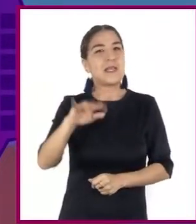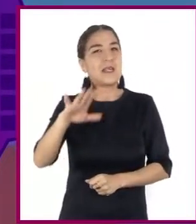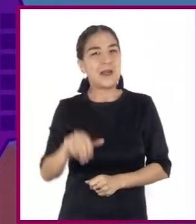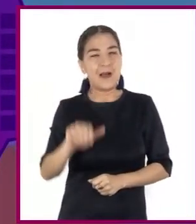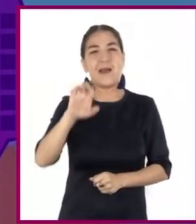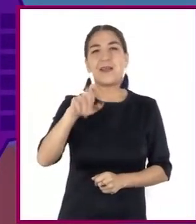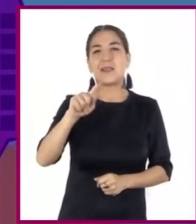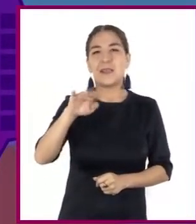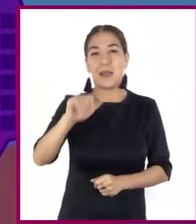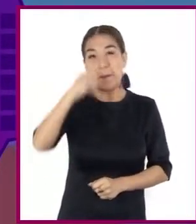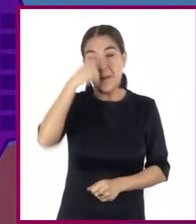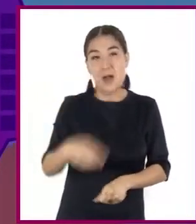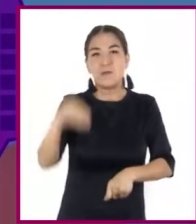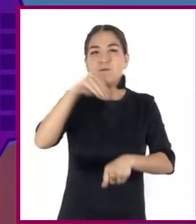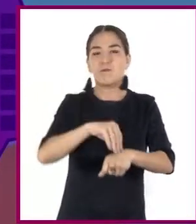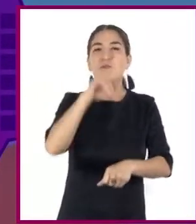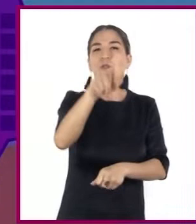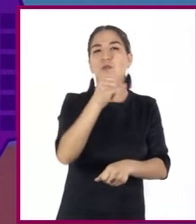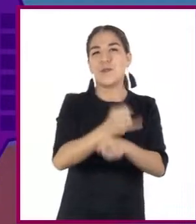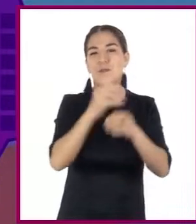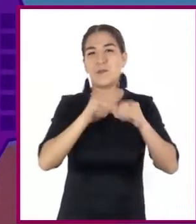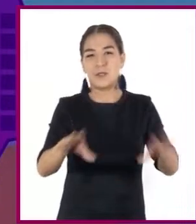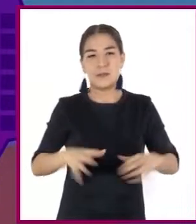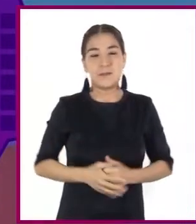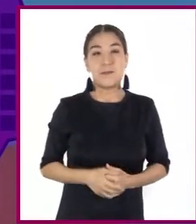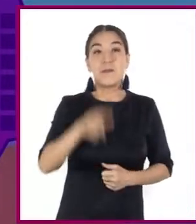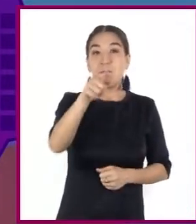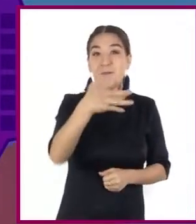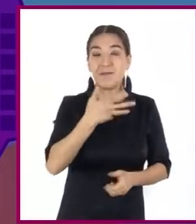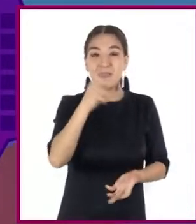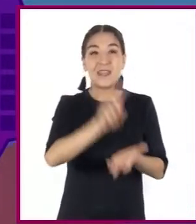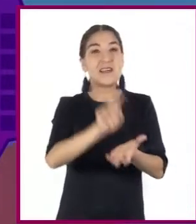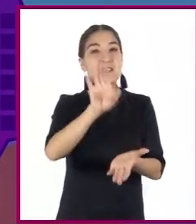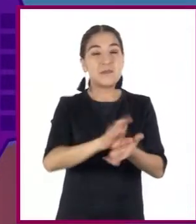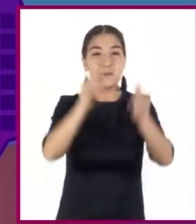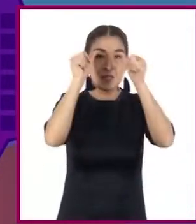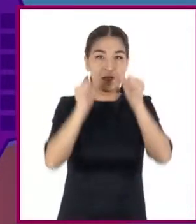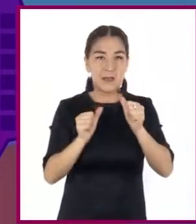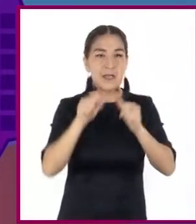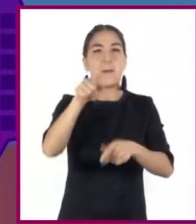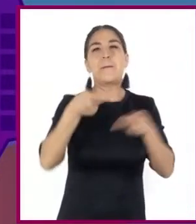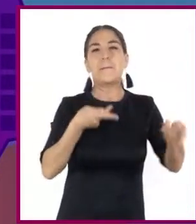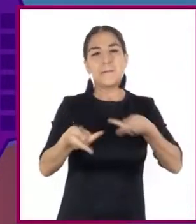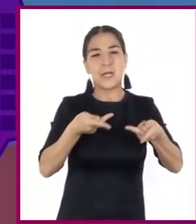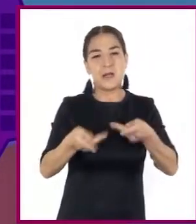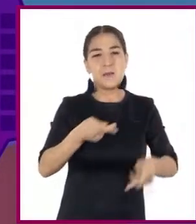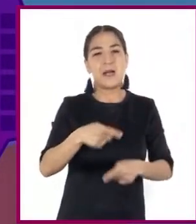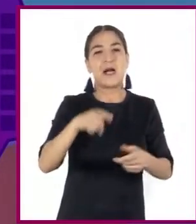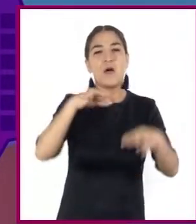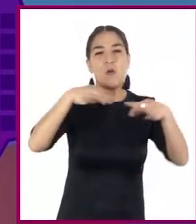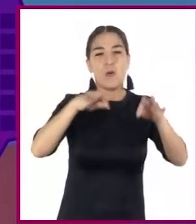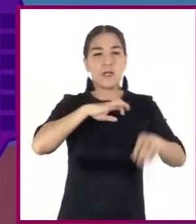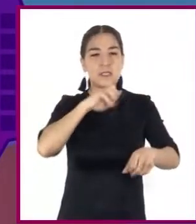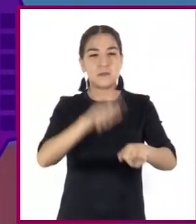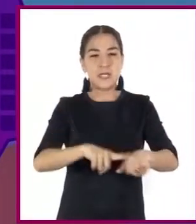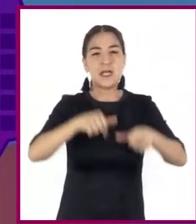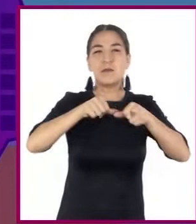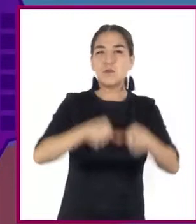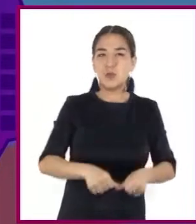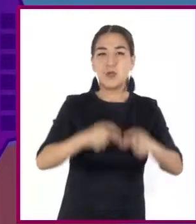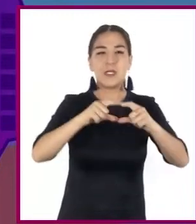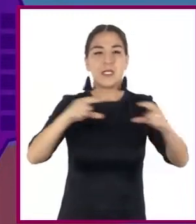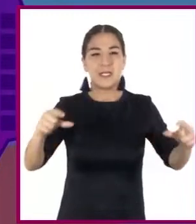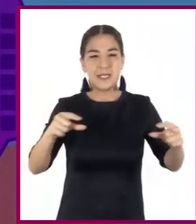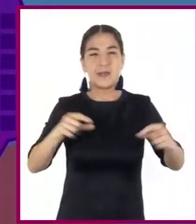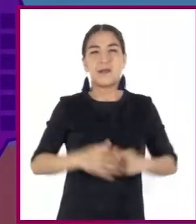ética para complementar información. Si tienen discapacidad visual, preparen sus hojas Ledger, punzón y regleta.